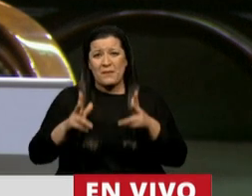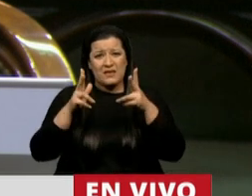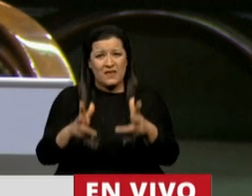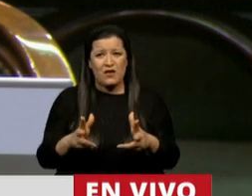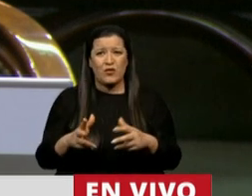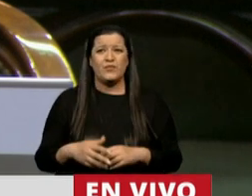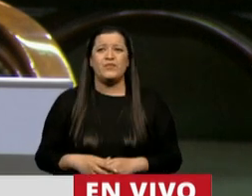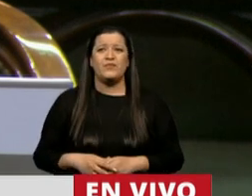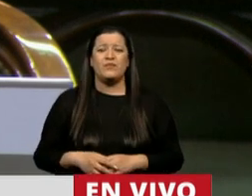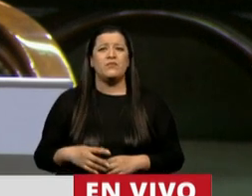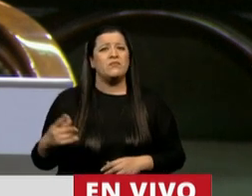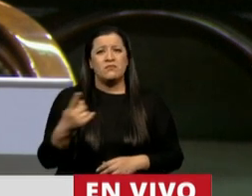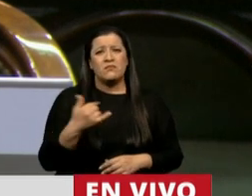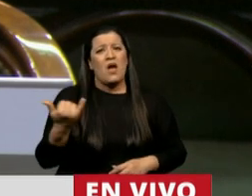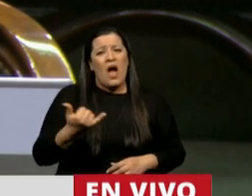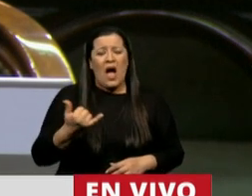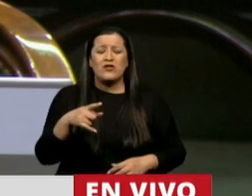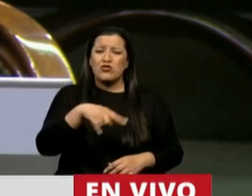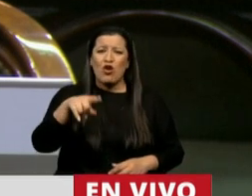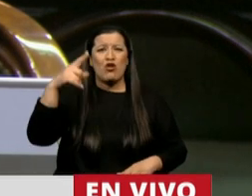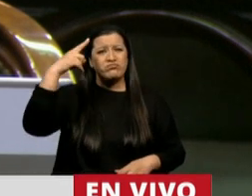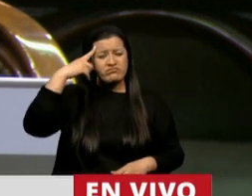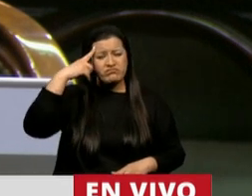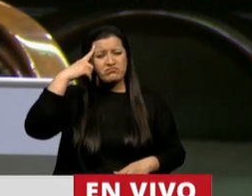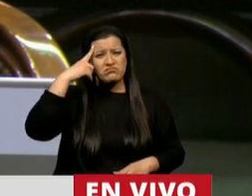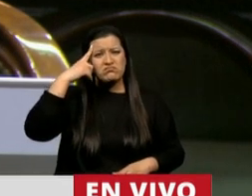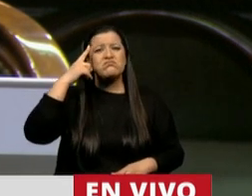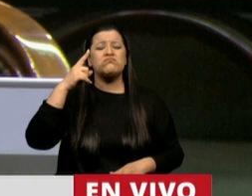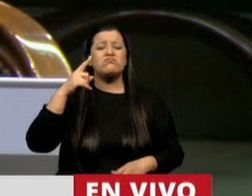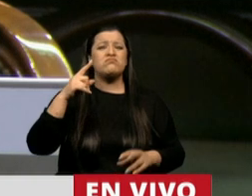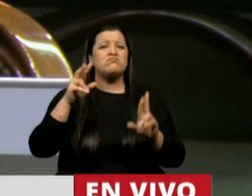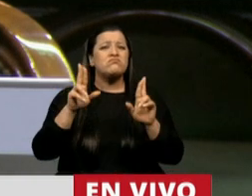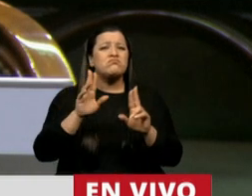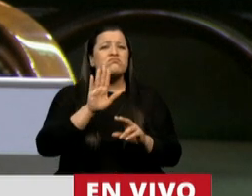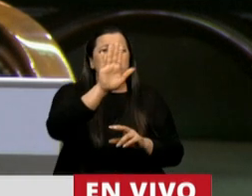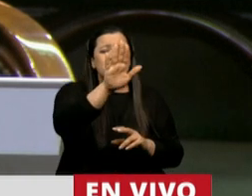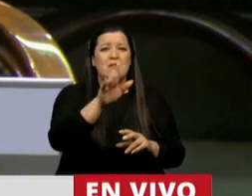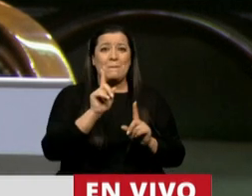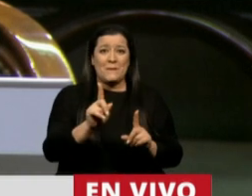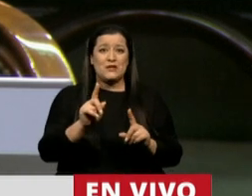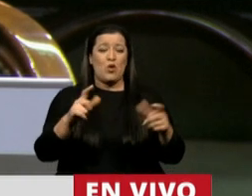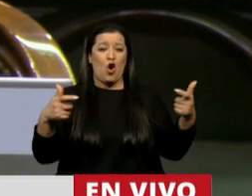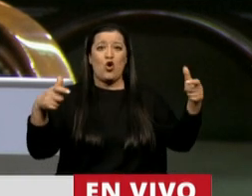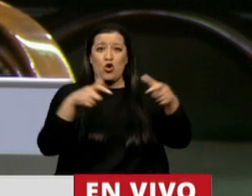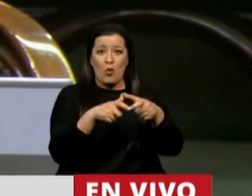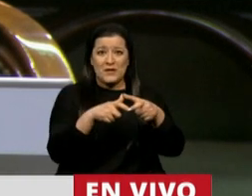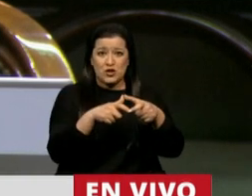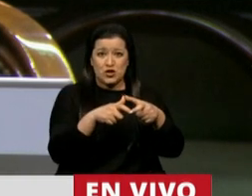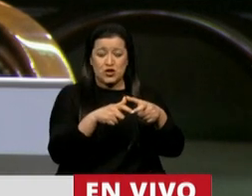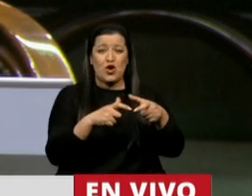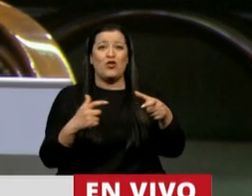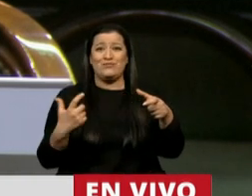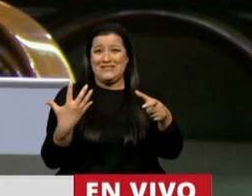sinceridad tenemos muchas expectativas de que la declaración que saque la comisión que